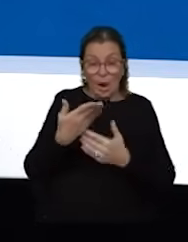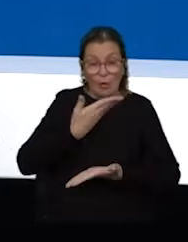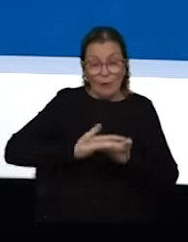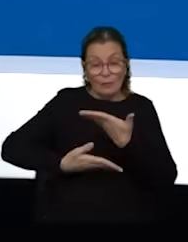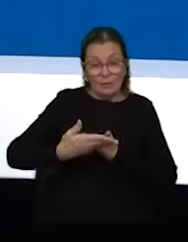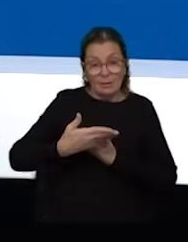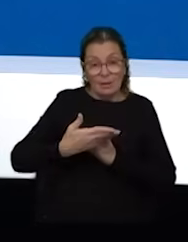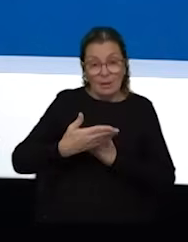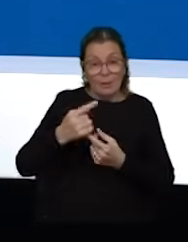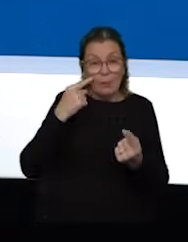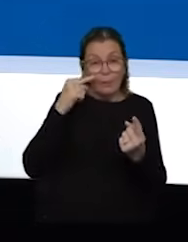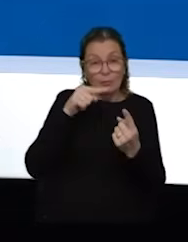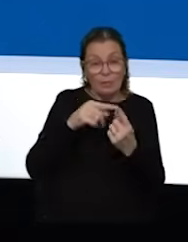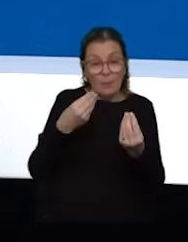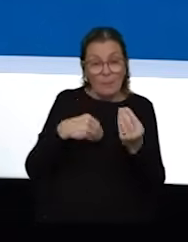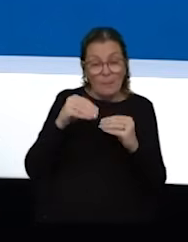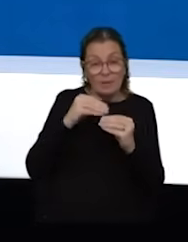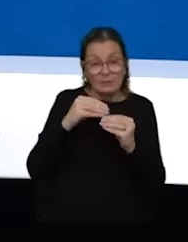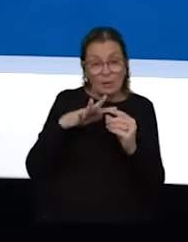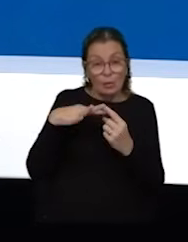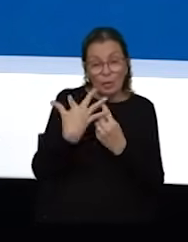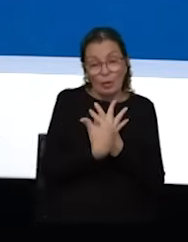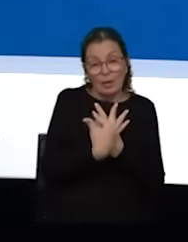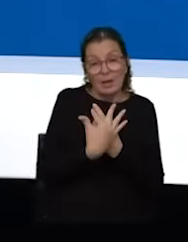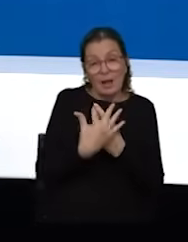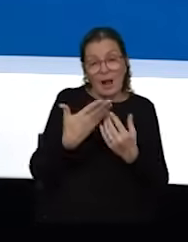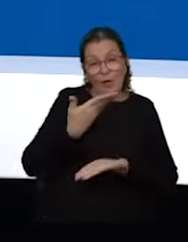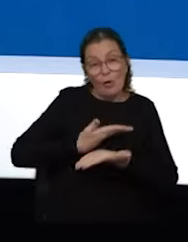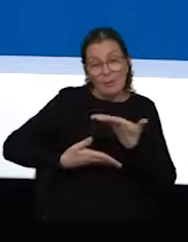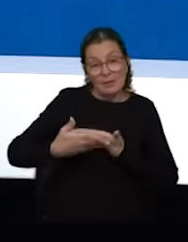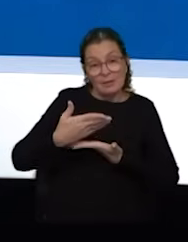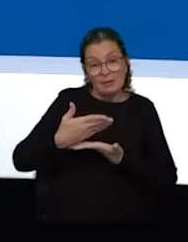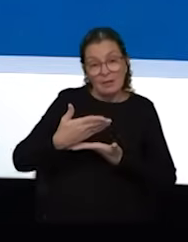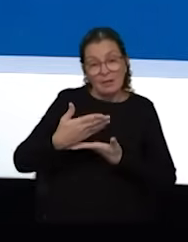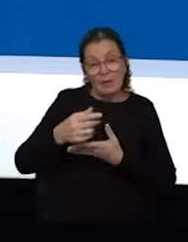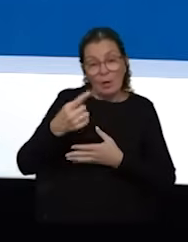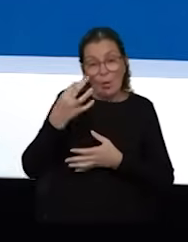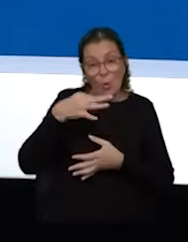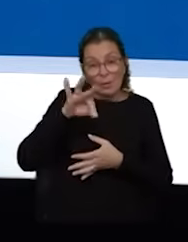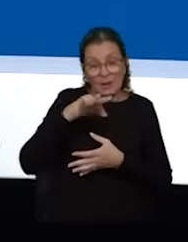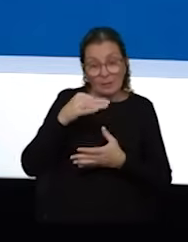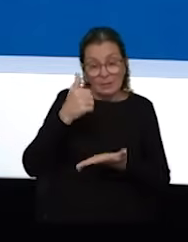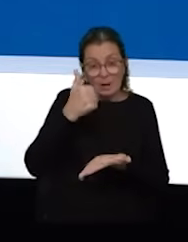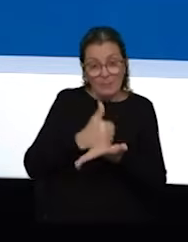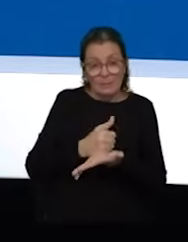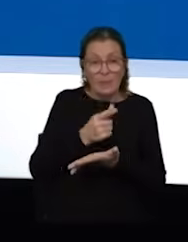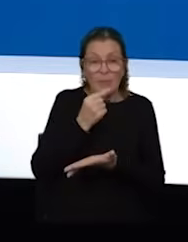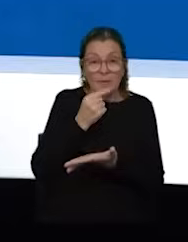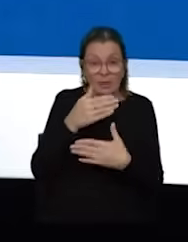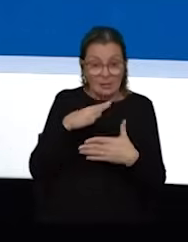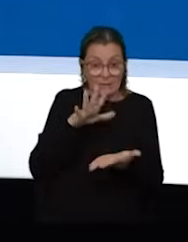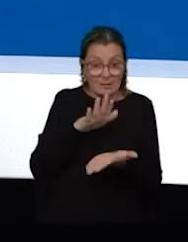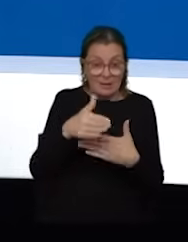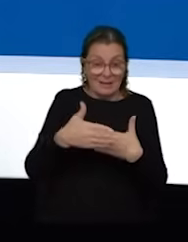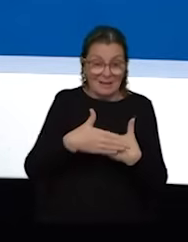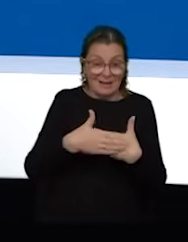eh apuntamos mucho más a lo que rodea justamente la convivencia que únicamente a la presencia policial en los territorios porque en